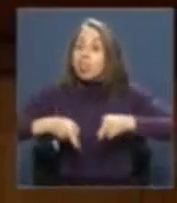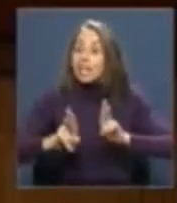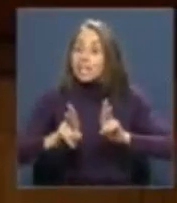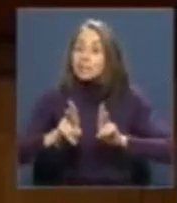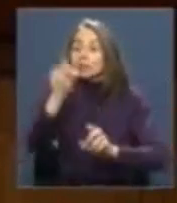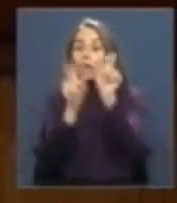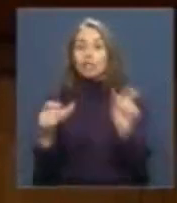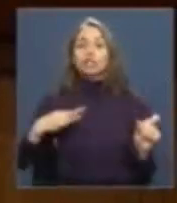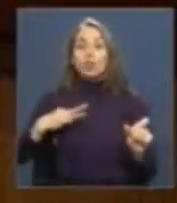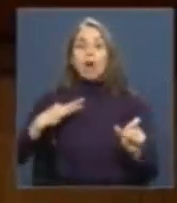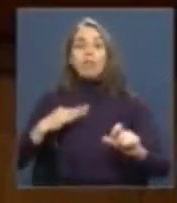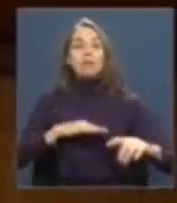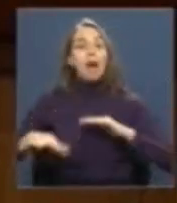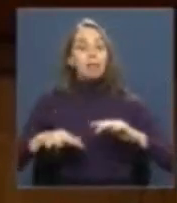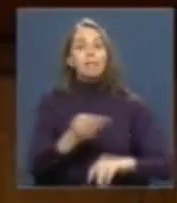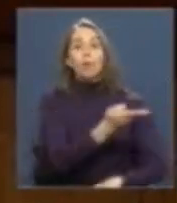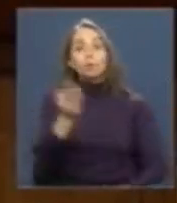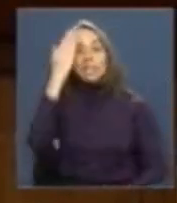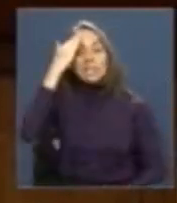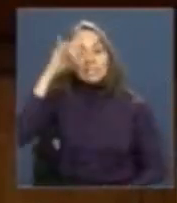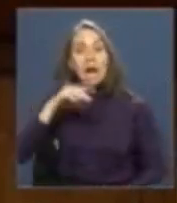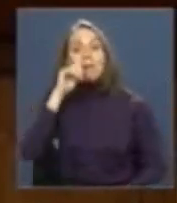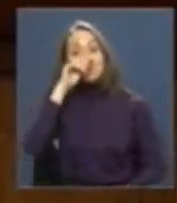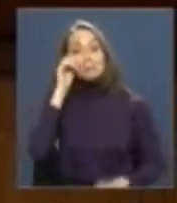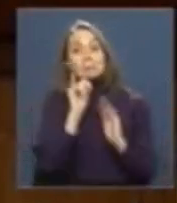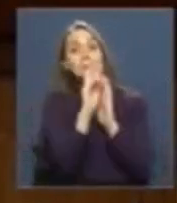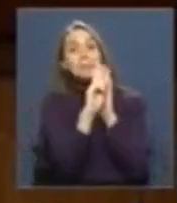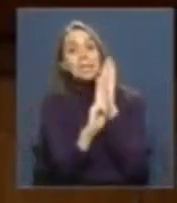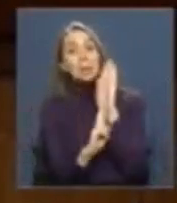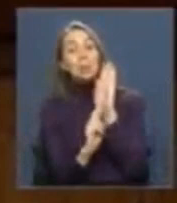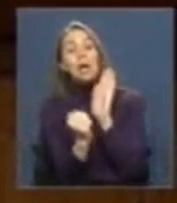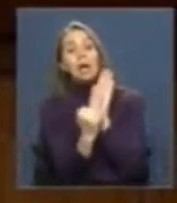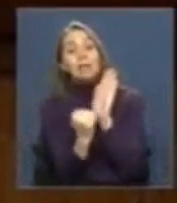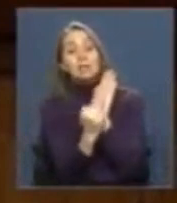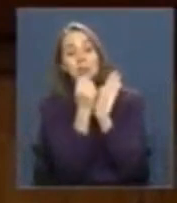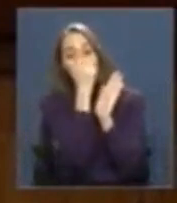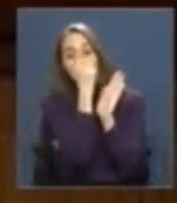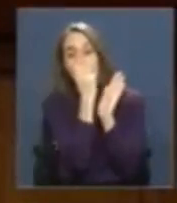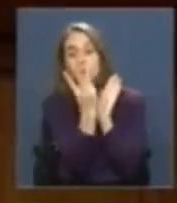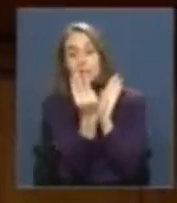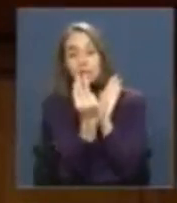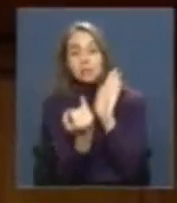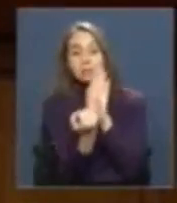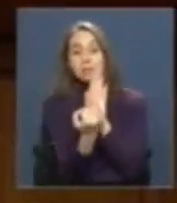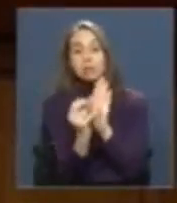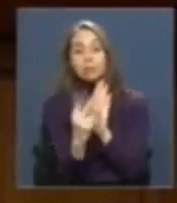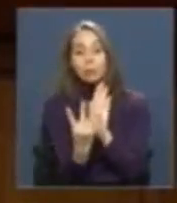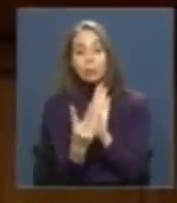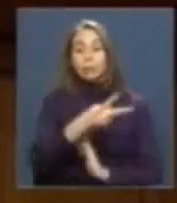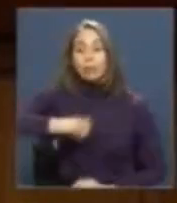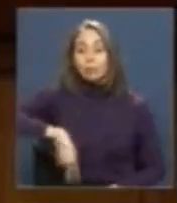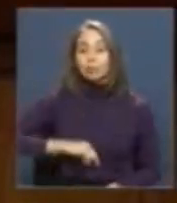activa que como ustedes saben está regulado en el artículo 13 inciso 2º nuestra